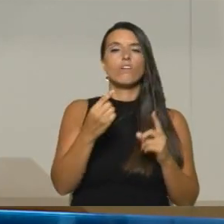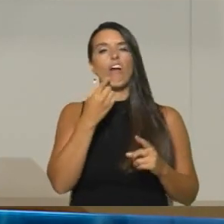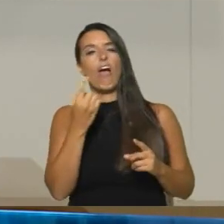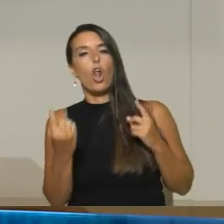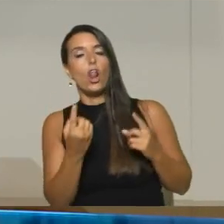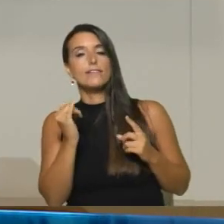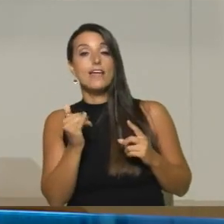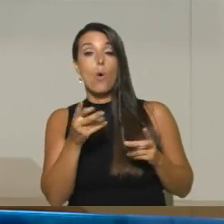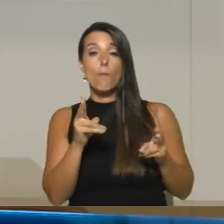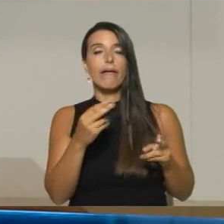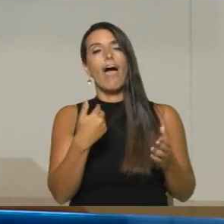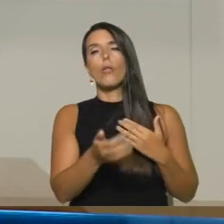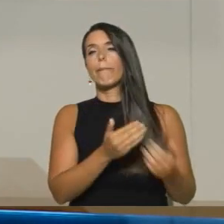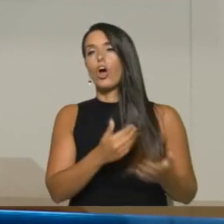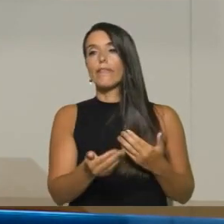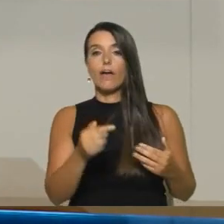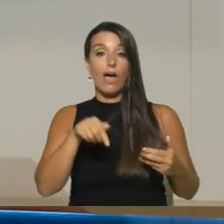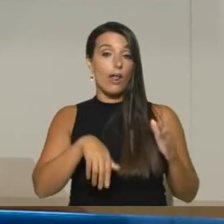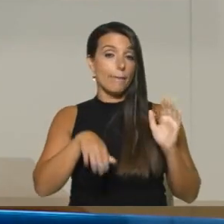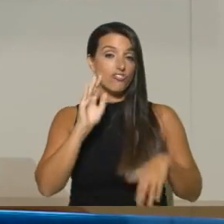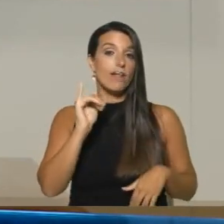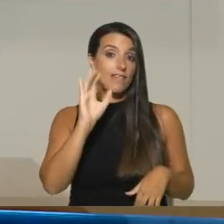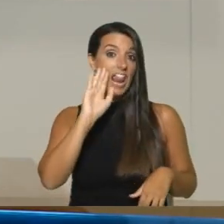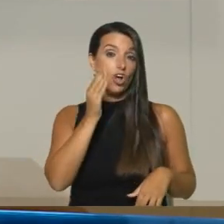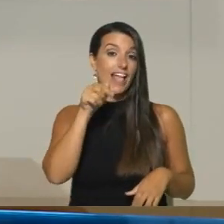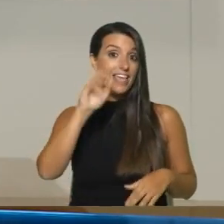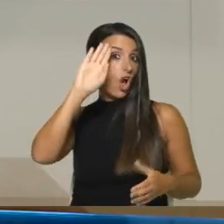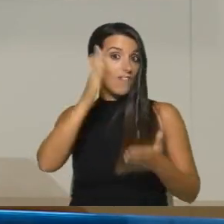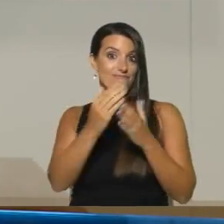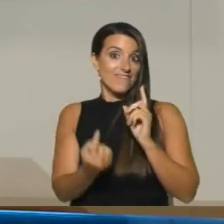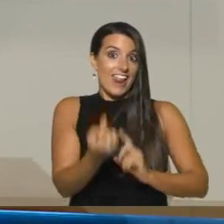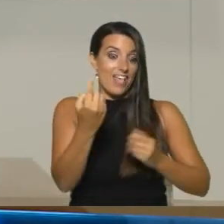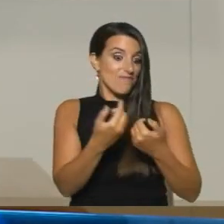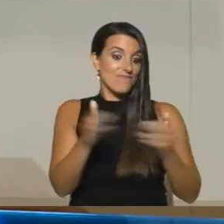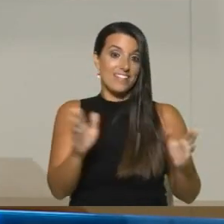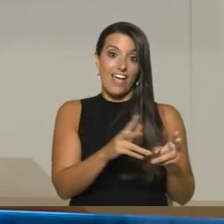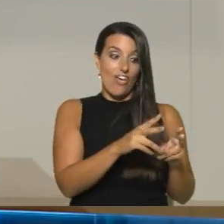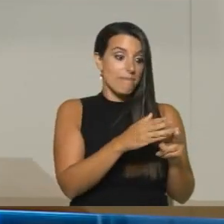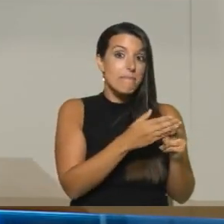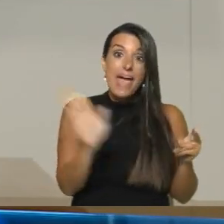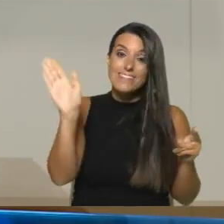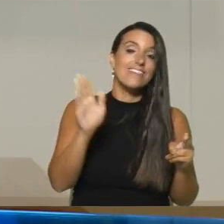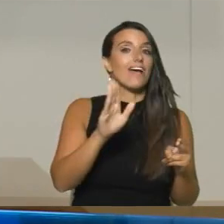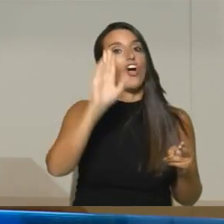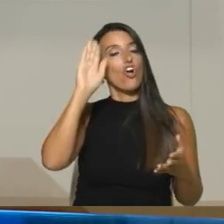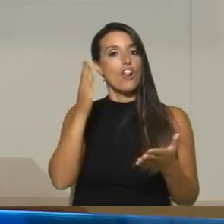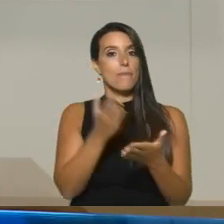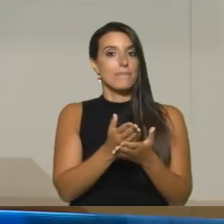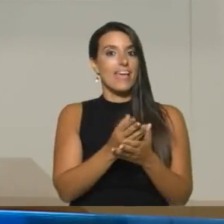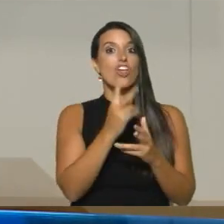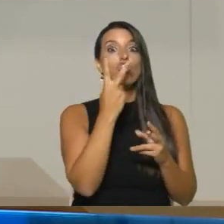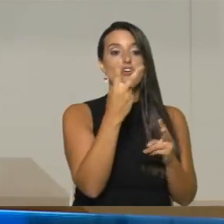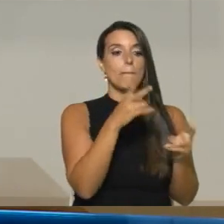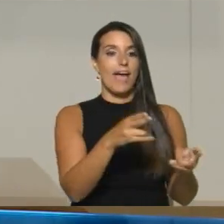épocas en una época se les acaba importancia Hoy casi todo el mundo reconoce que fue el golpe hoy la primera parte de un golpe dado en dos partes